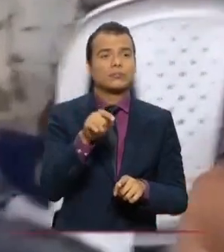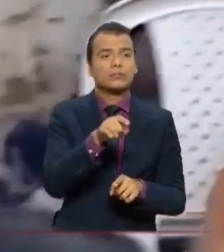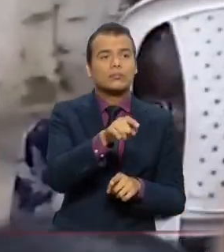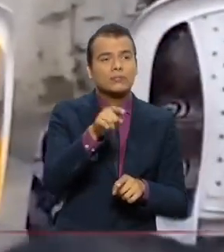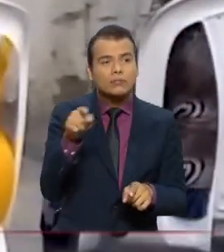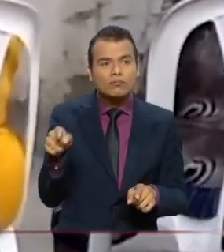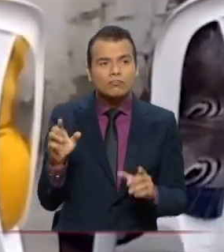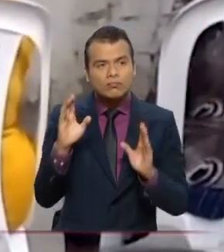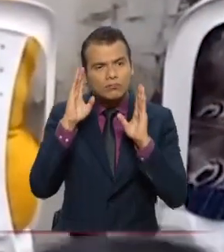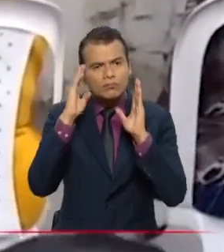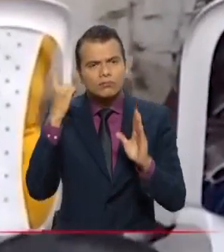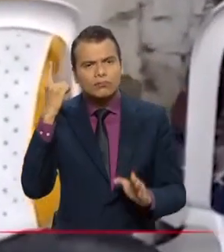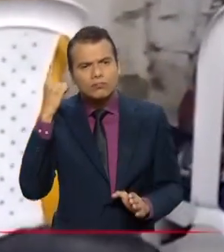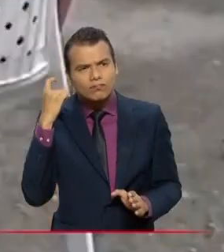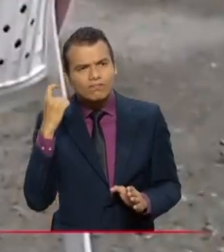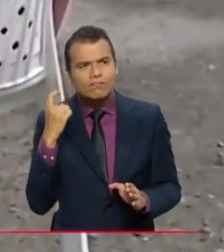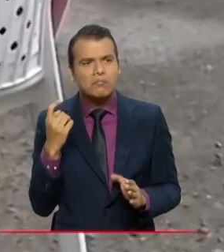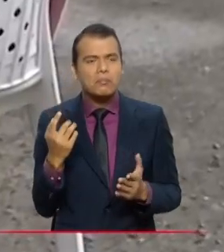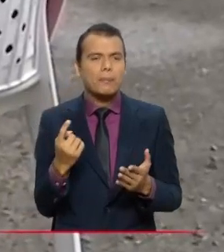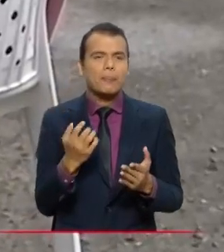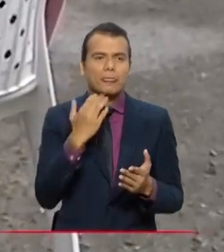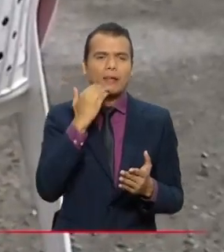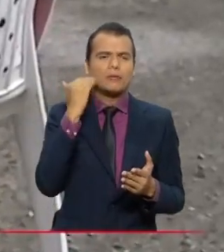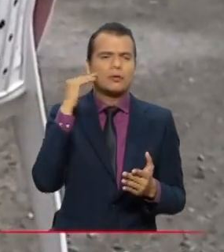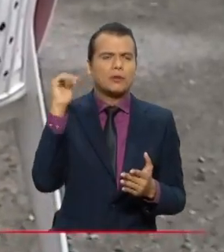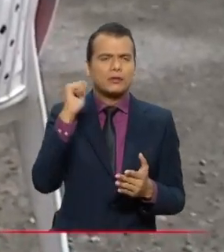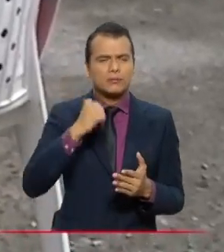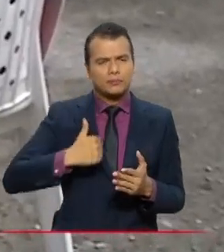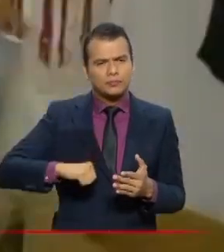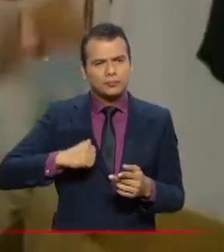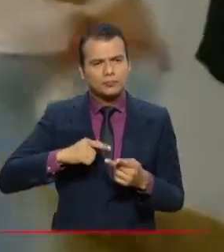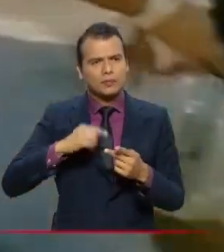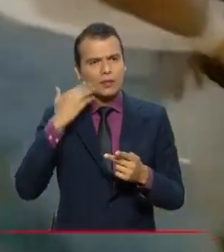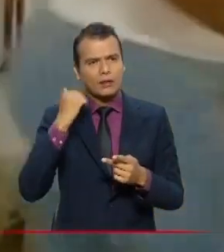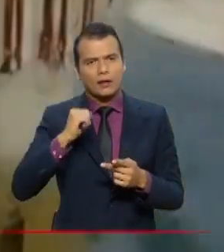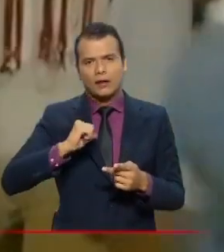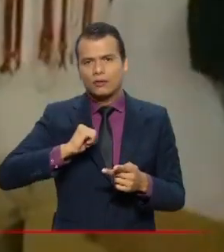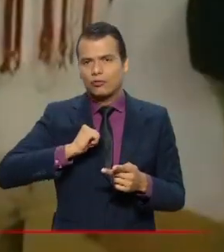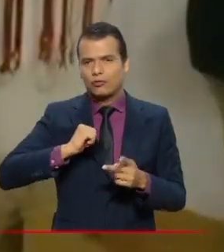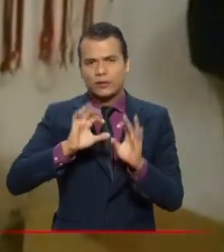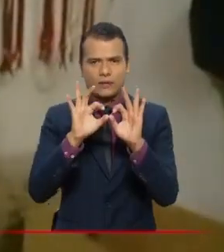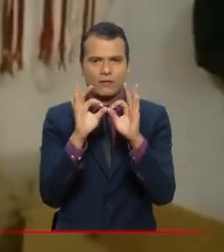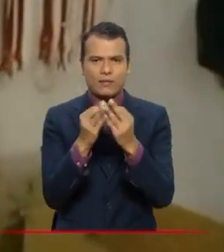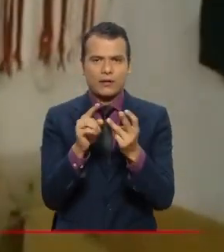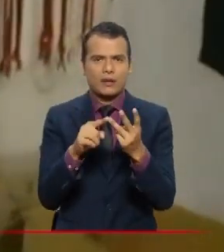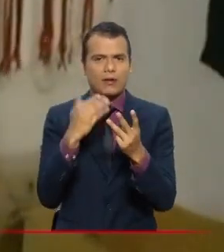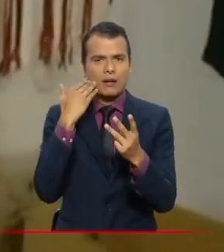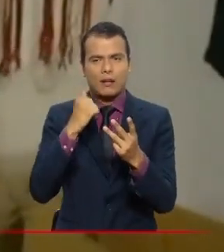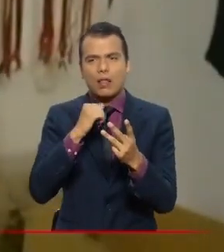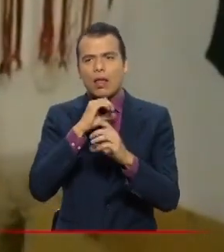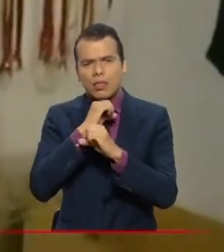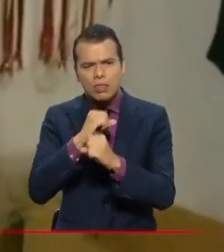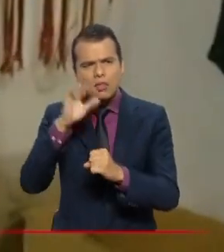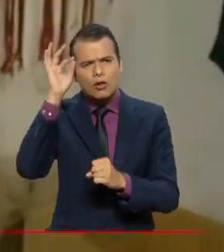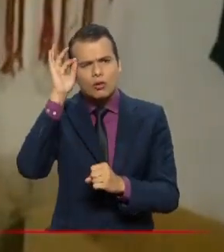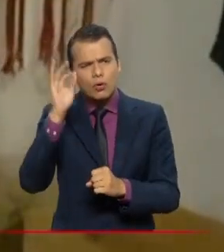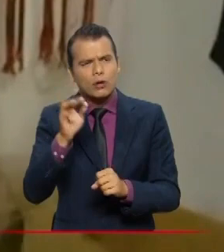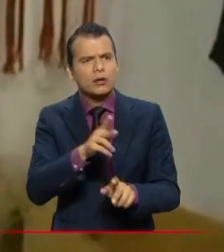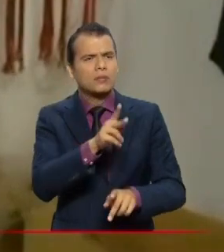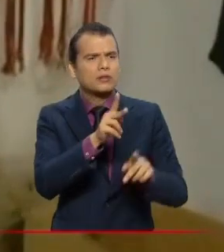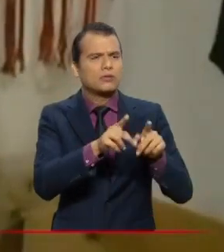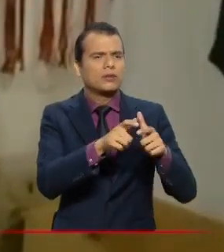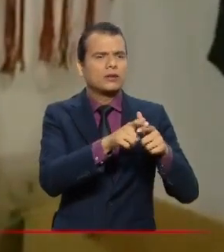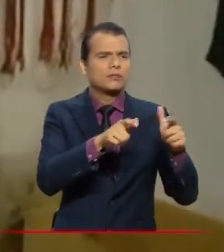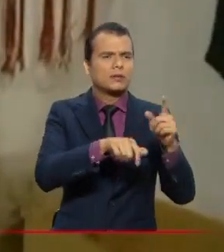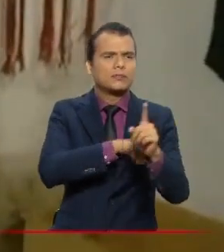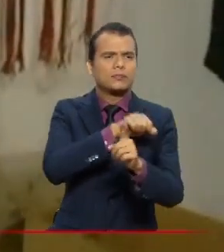la prostituta, a la drogadicta, a la que no tiene familia, a la que muchas personas no se acuerdan de ella. Entonces